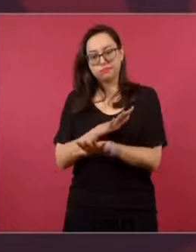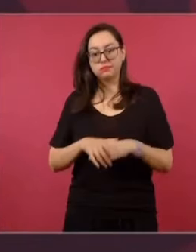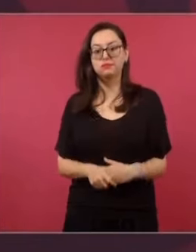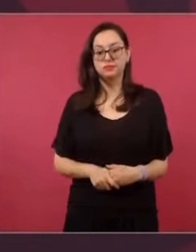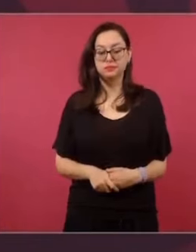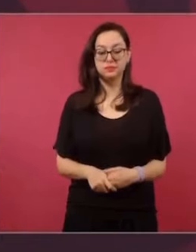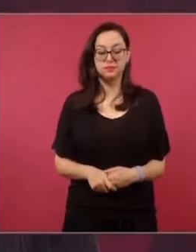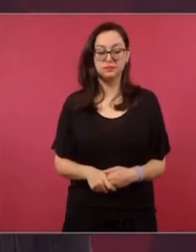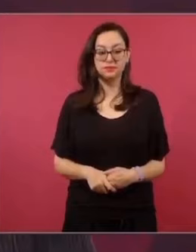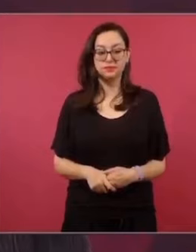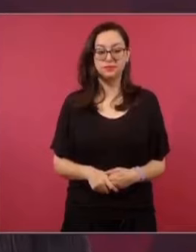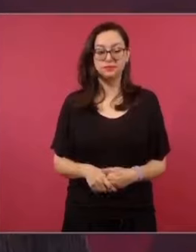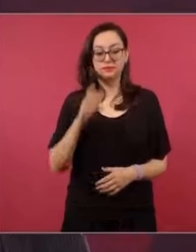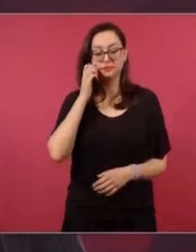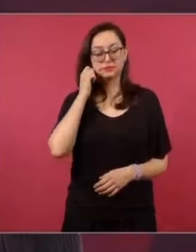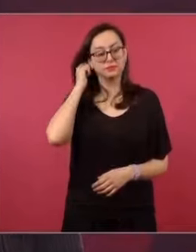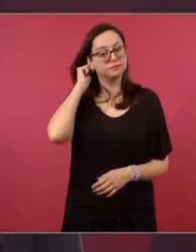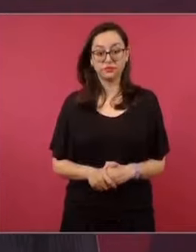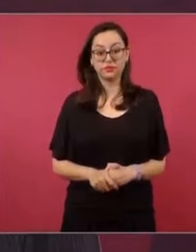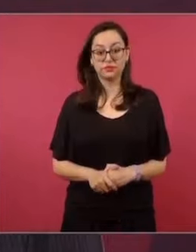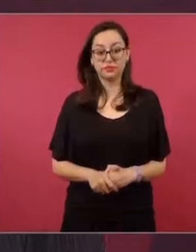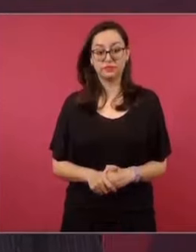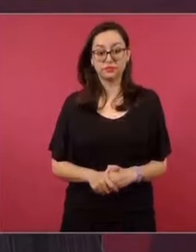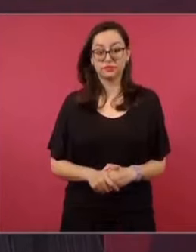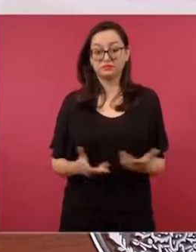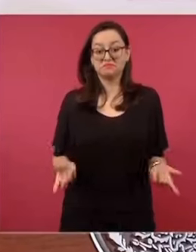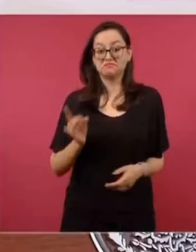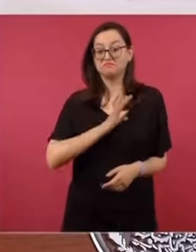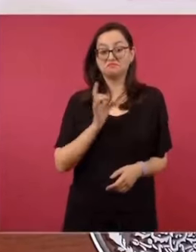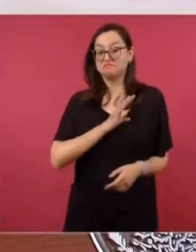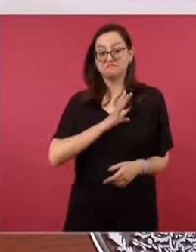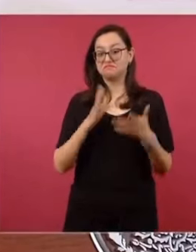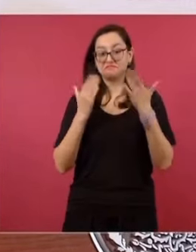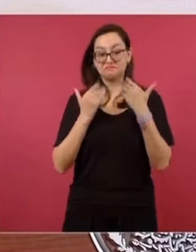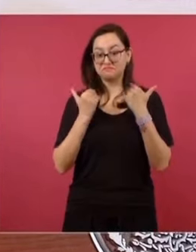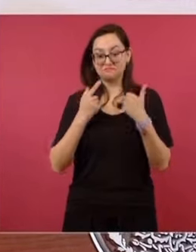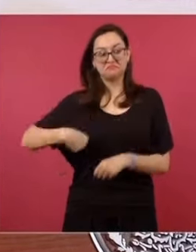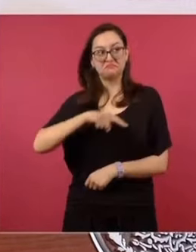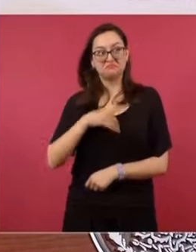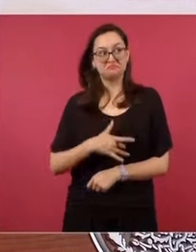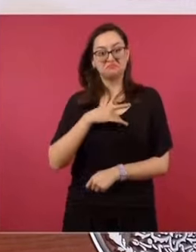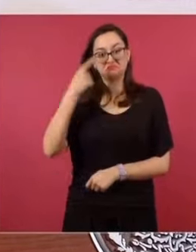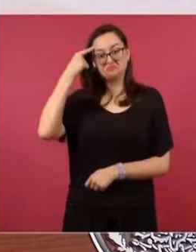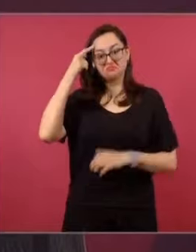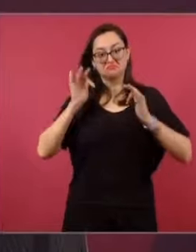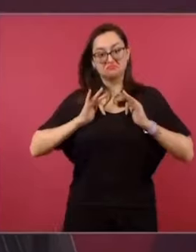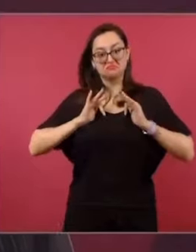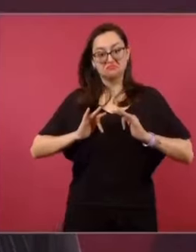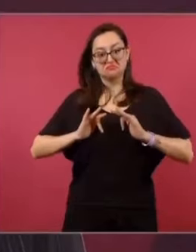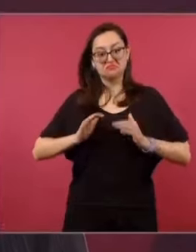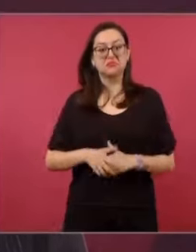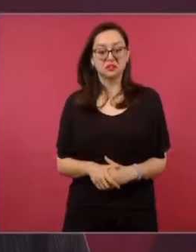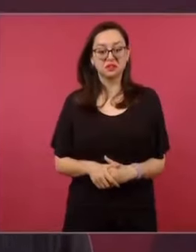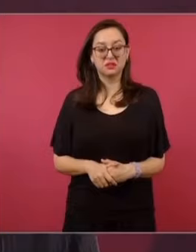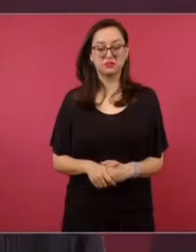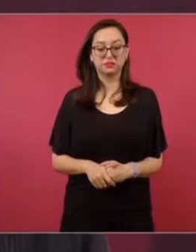Entonces, vivimos en un país libre, no tenemos nada que temer, tenemos nuestra conciencia tranquila. Nosotros llegamos aquí